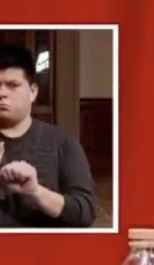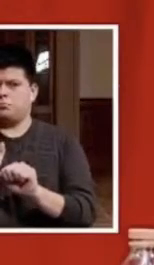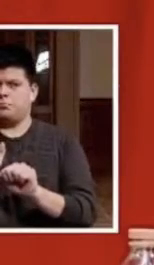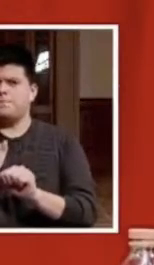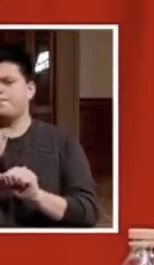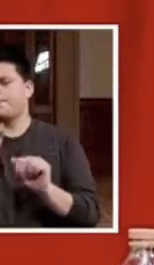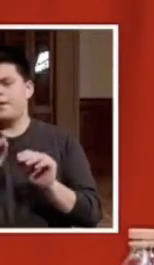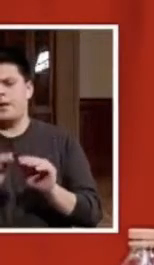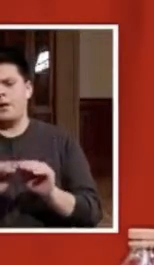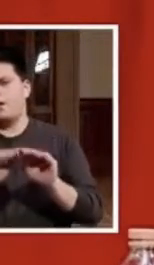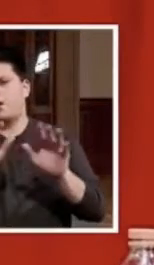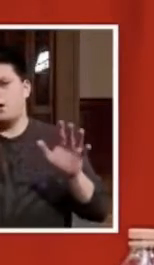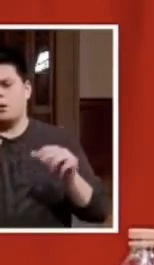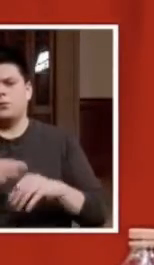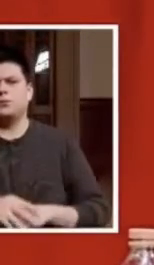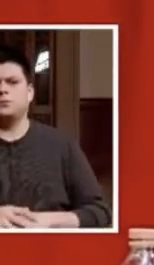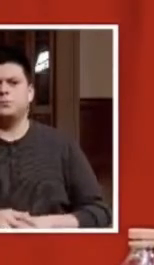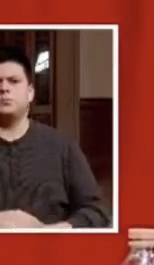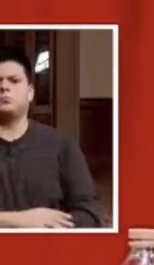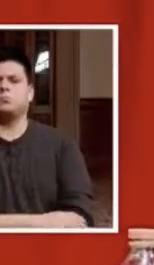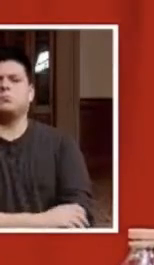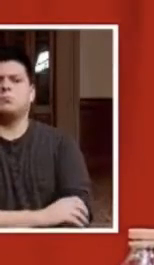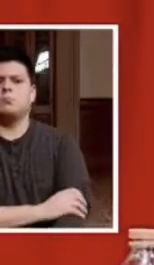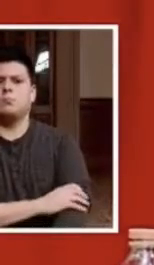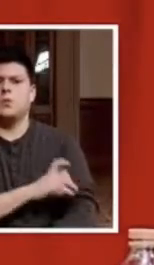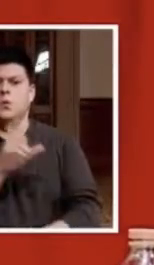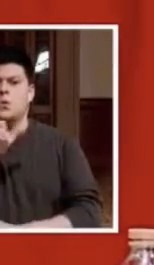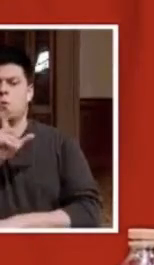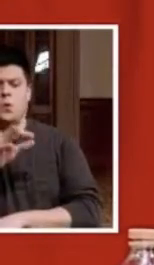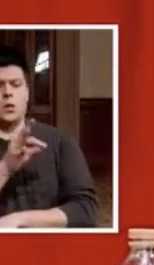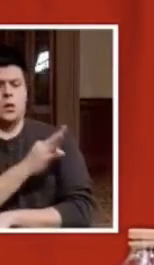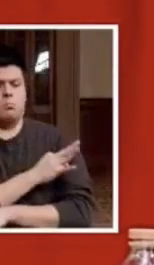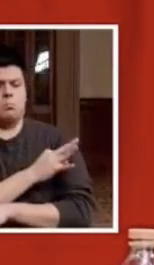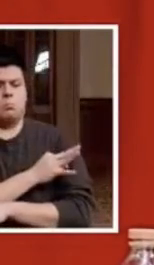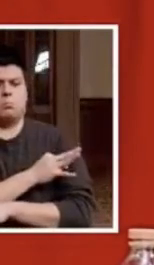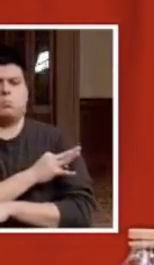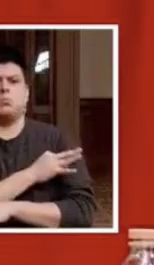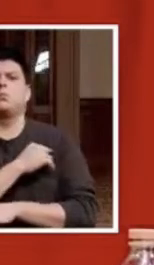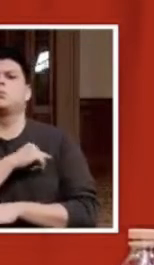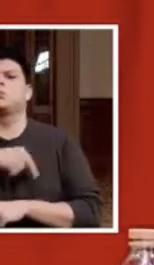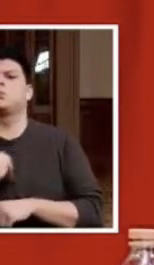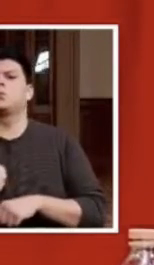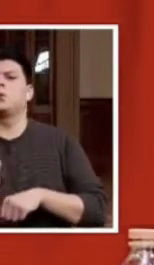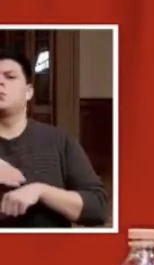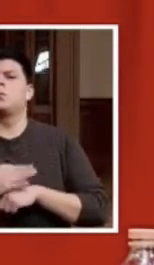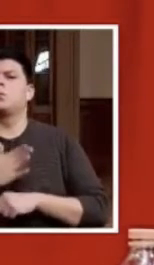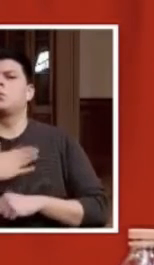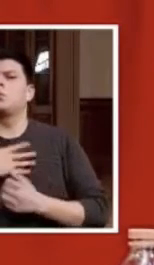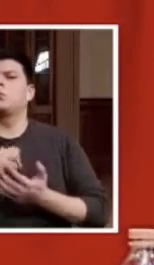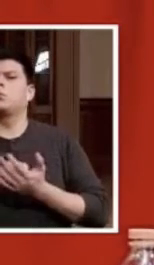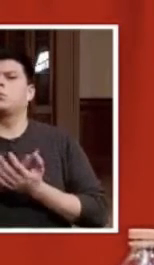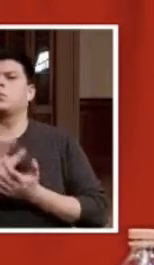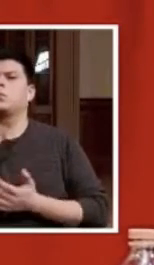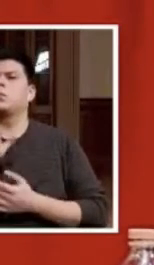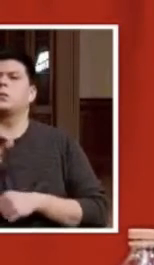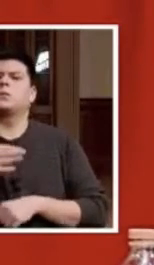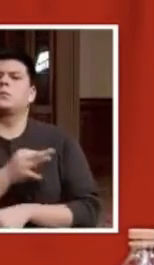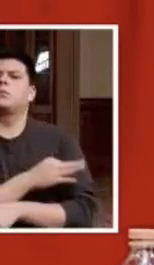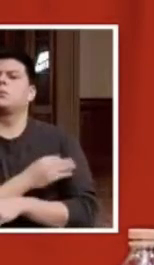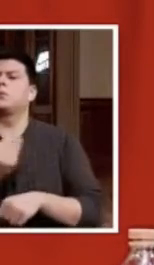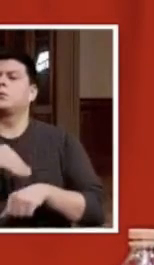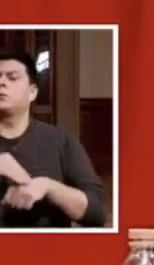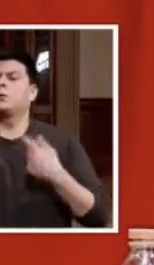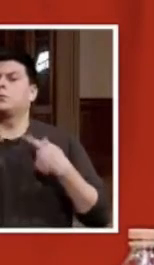Sí, obviamente, siempre que se va a aplicar una vacuna, yo lo hago en mi consultorio cuando pongo vacunas para